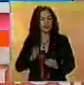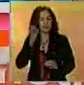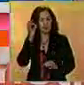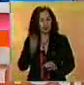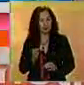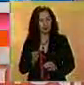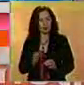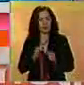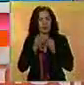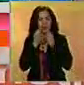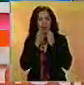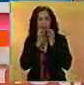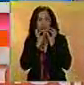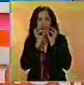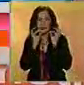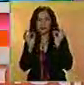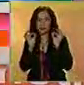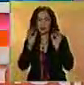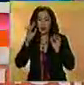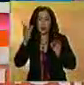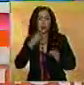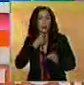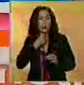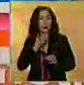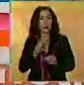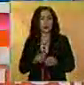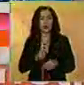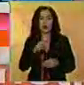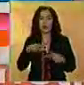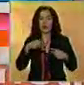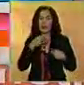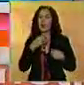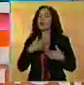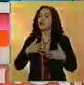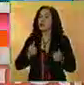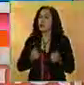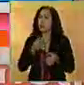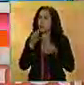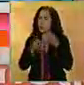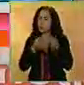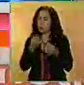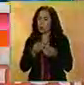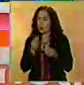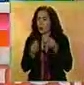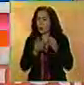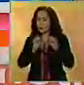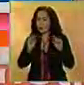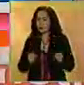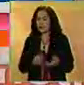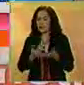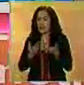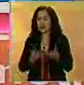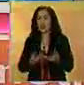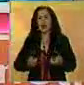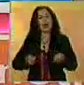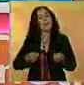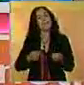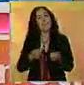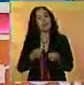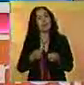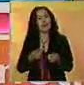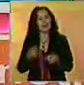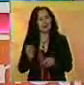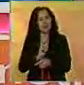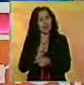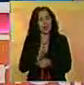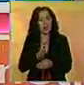esa alineación de los dientes soñada por la mayoría. Hoy en Vida y Salud hablaremos de uno de los innumerables sistemas que ofrecen en el mercado para